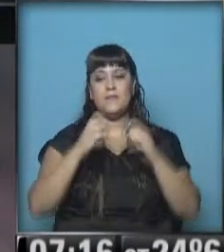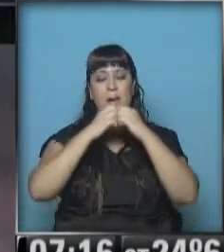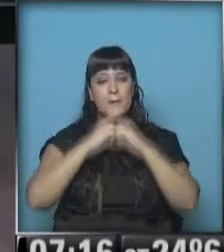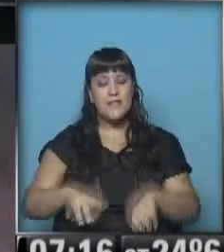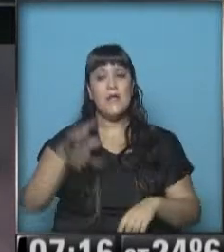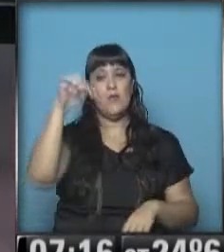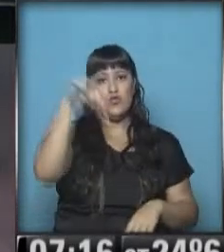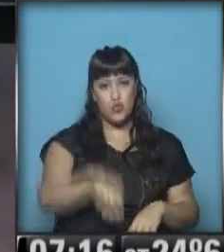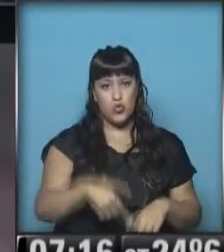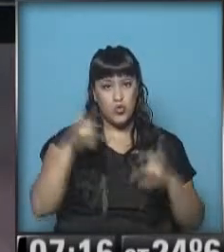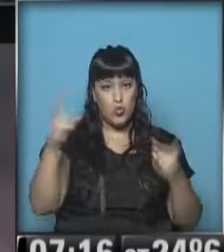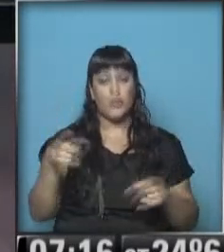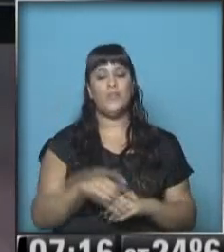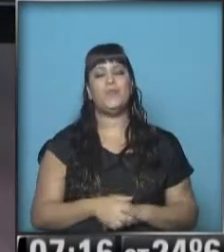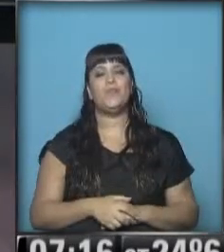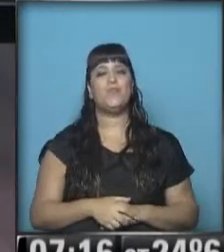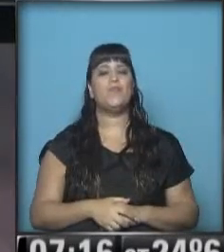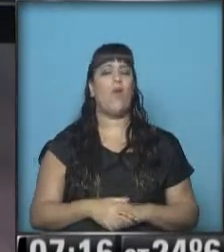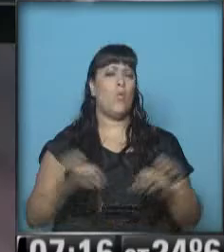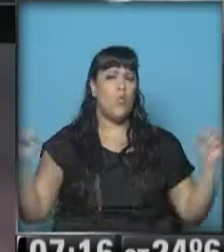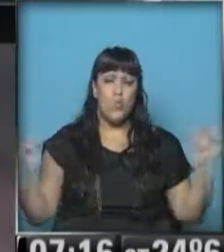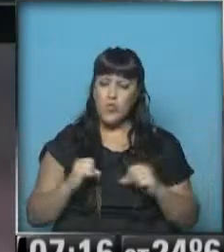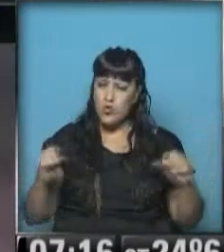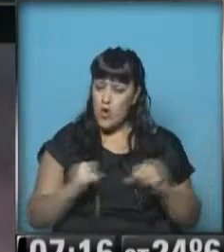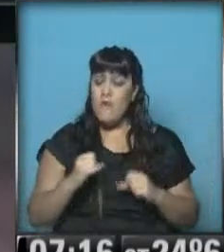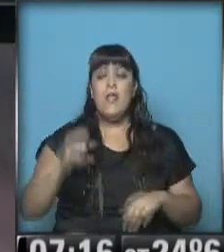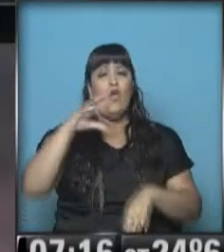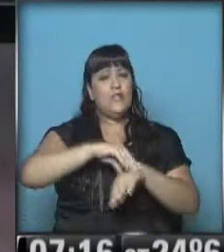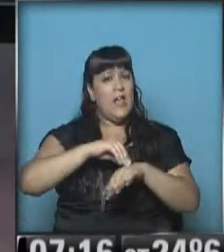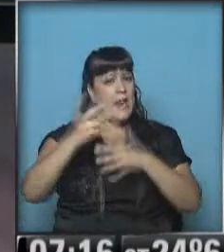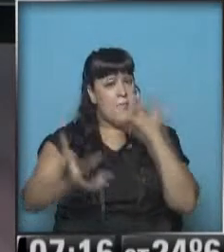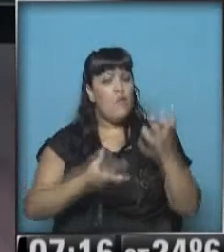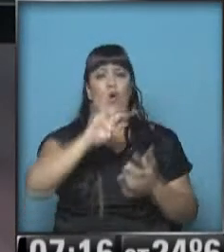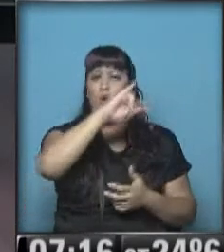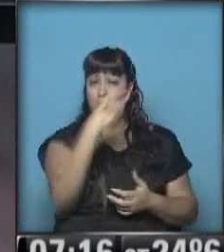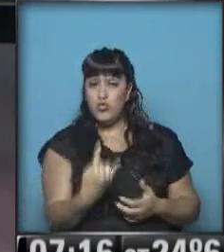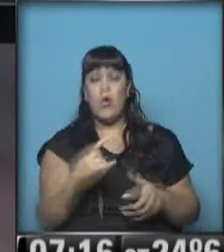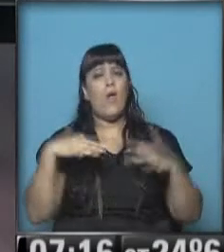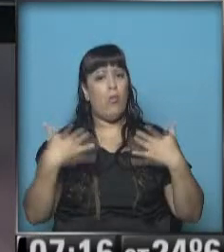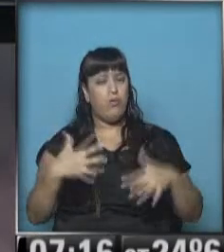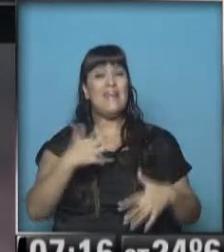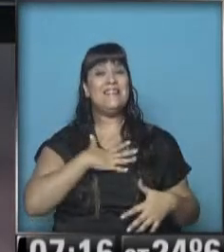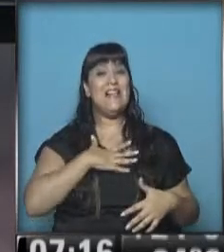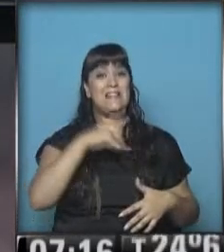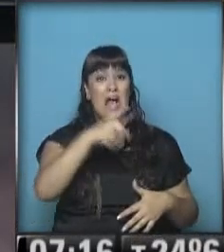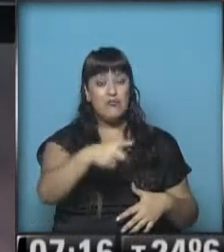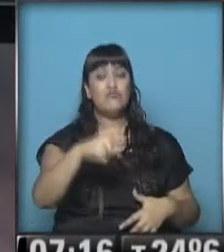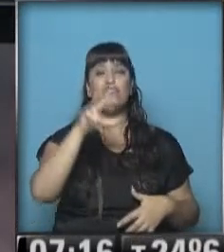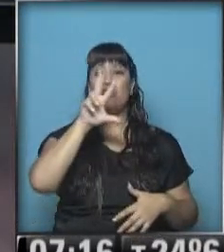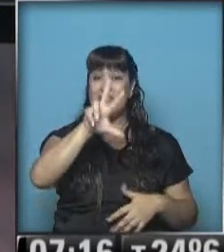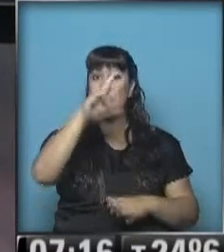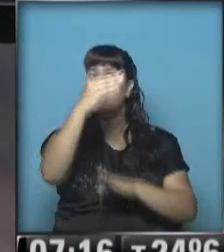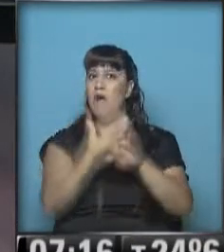el sur, por la región patagónica. Mucho frío, ¿eh? En Tierra del Fuego, Ushuaia estaba reportando una sensación térmica de 3